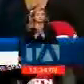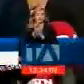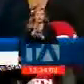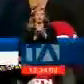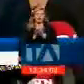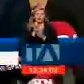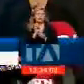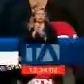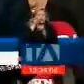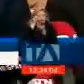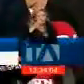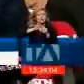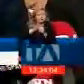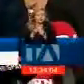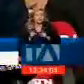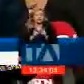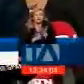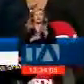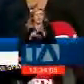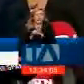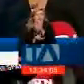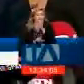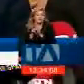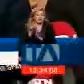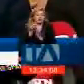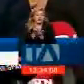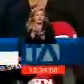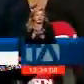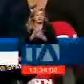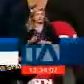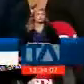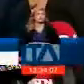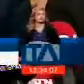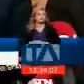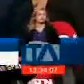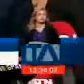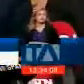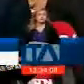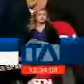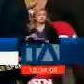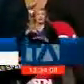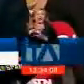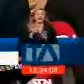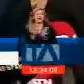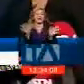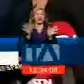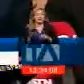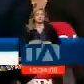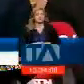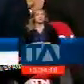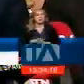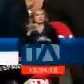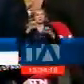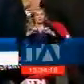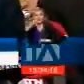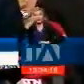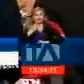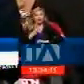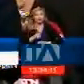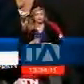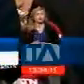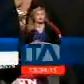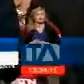el informe del segundo debate de la Ley de Crecimiento Económico para que el Pleno de la Asamblea Nacional se pronuncie